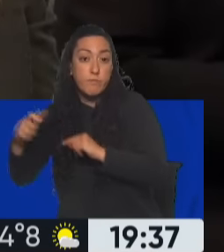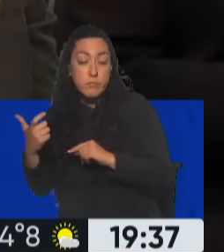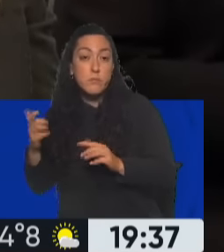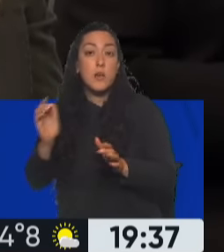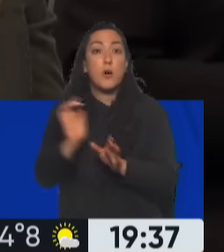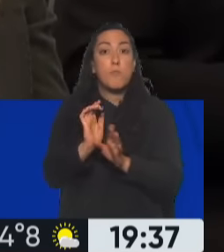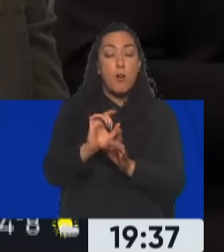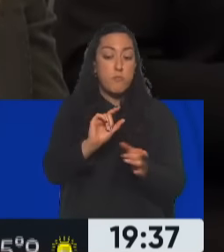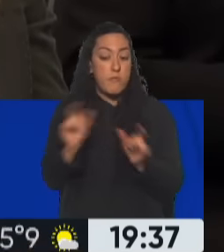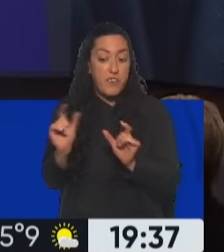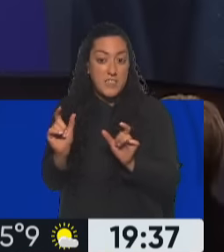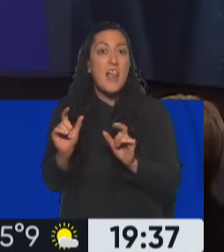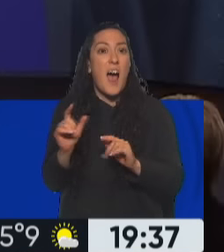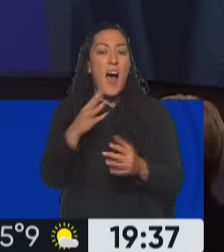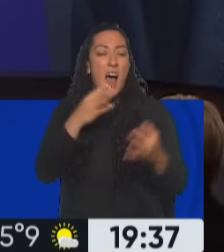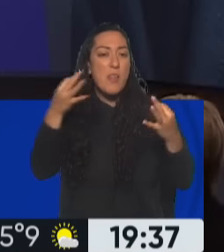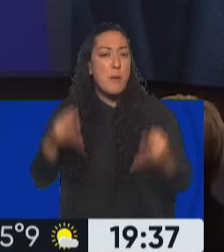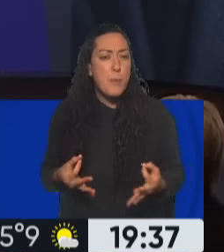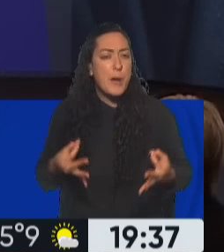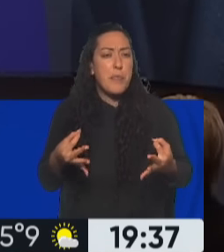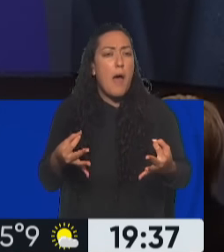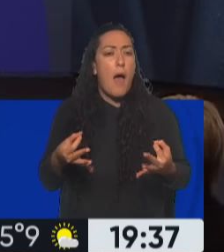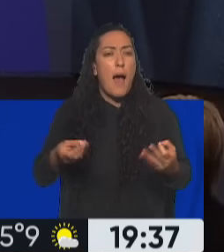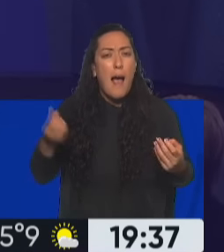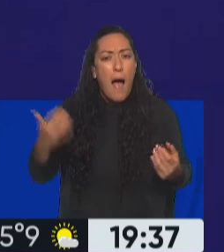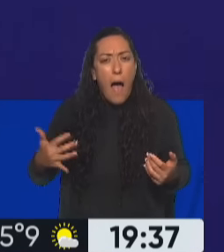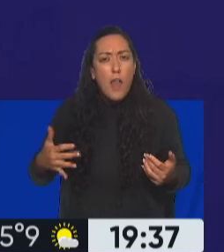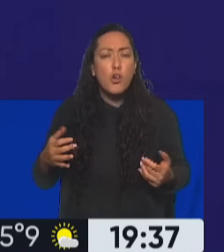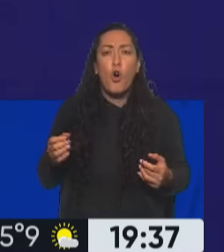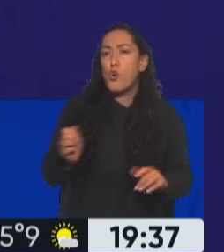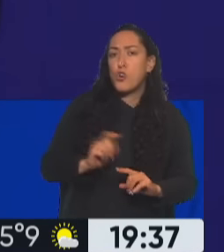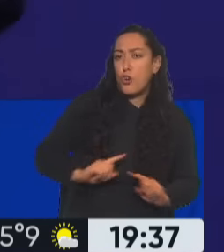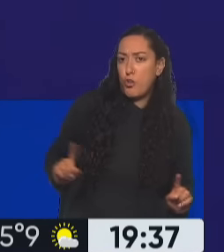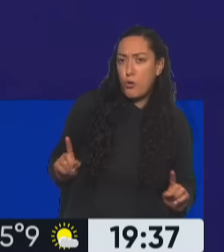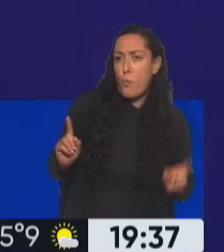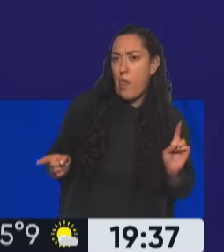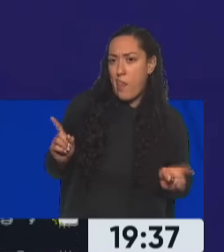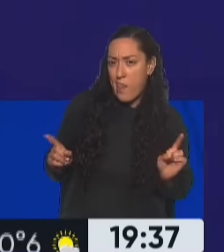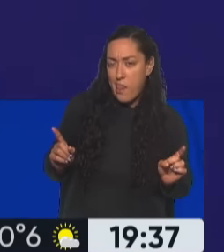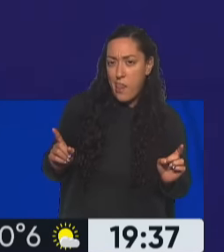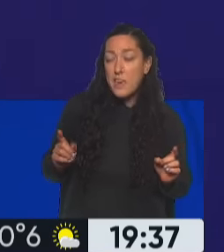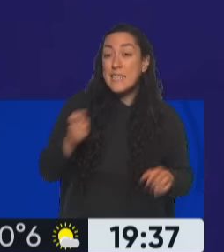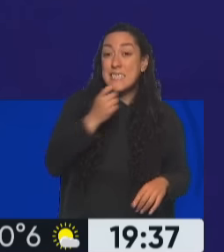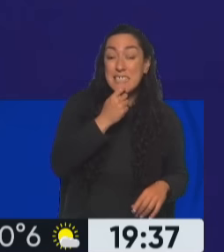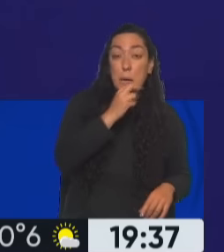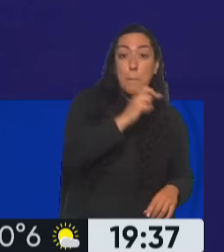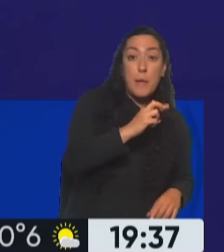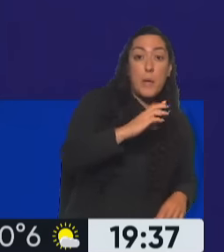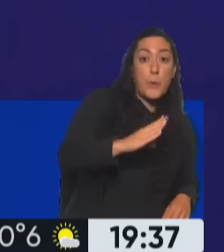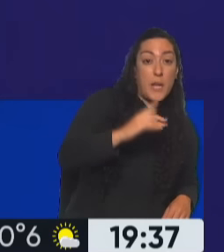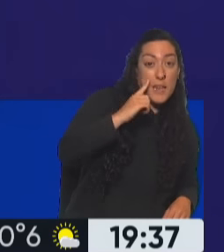diciendo si verdaderamente la economía está cara o no. Entonces, si mi PBI a